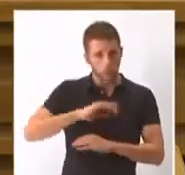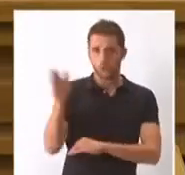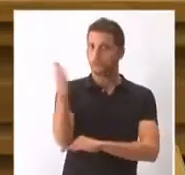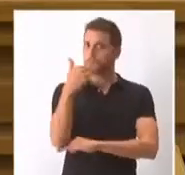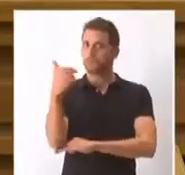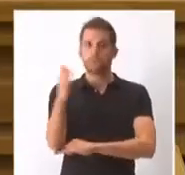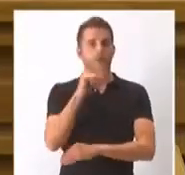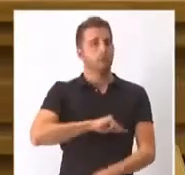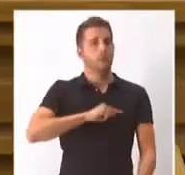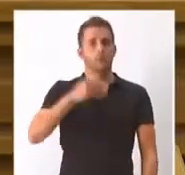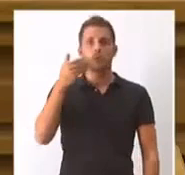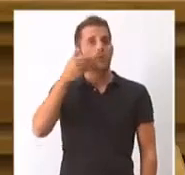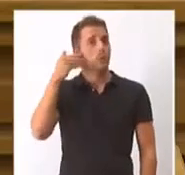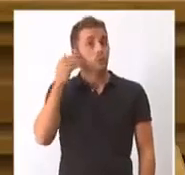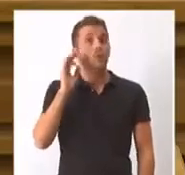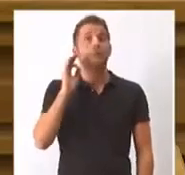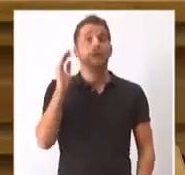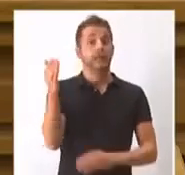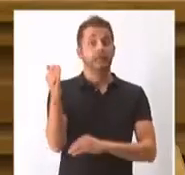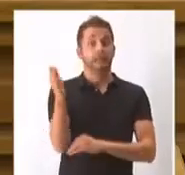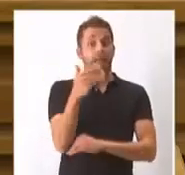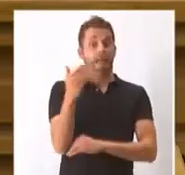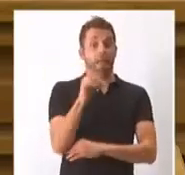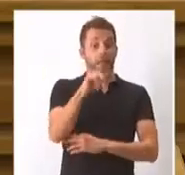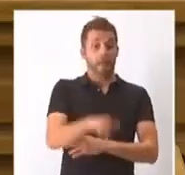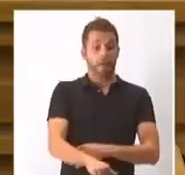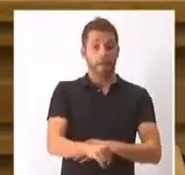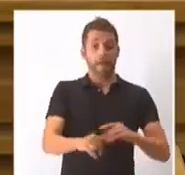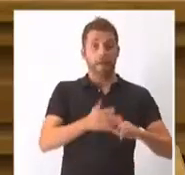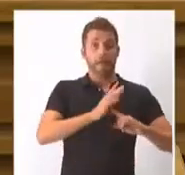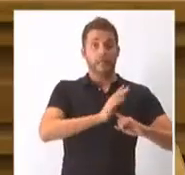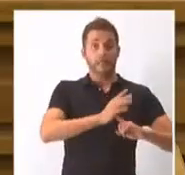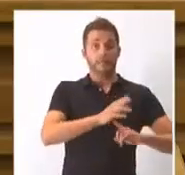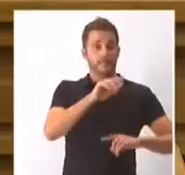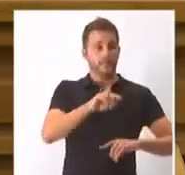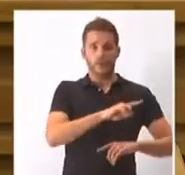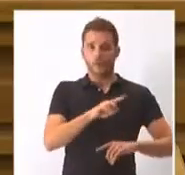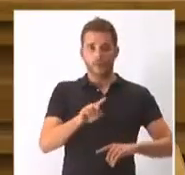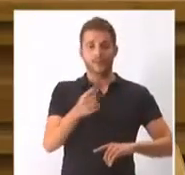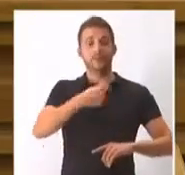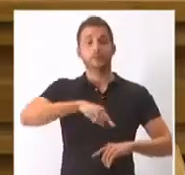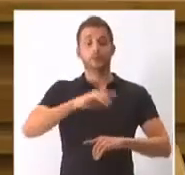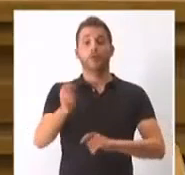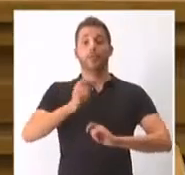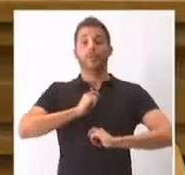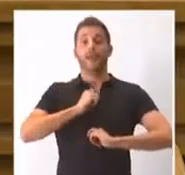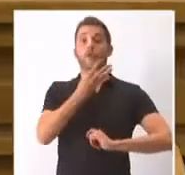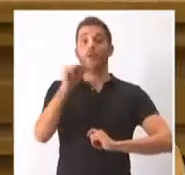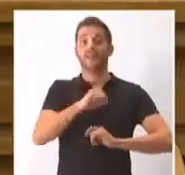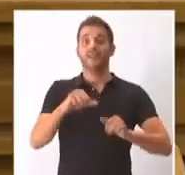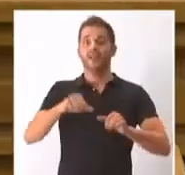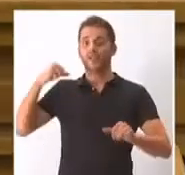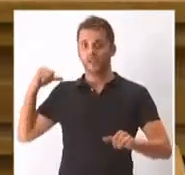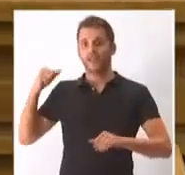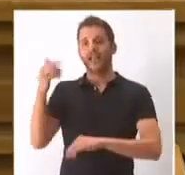y la bandera de verdad no es la que tiene castilla-la mancha' esa es la que nos hemos dado hace 40 años y la celebraremos la de verdad